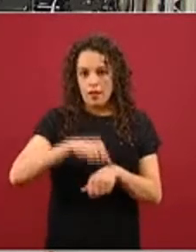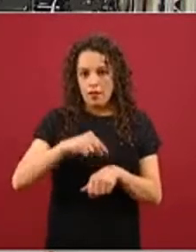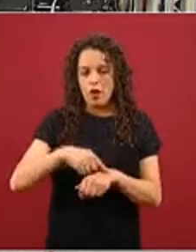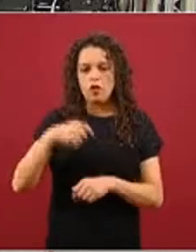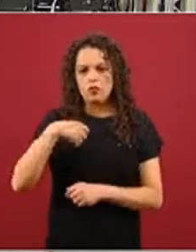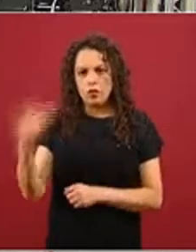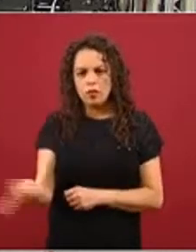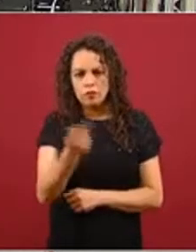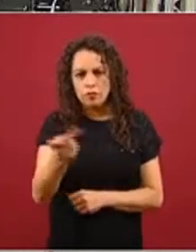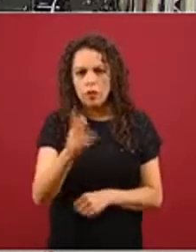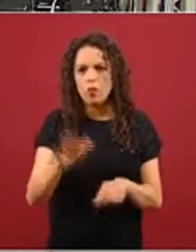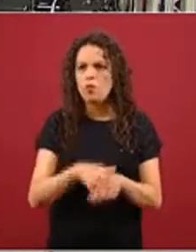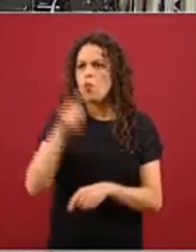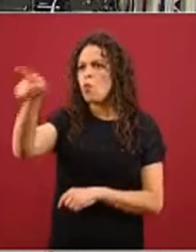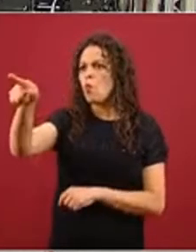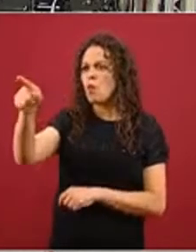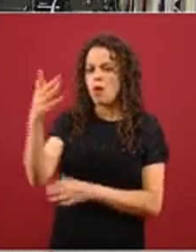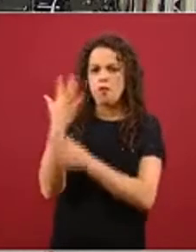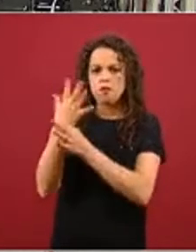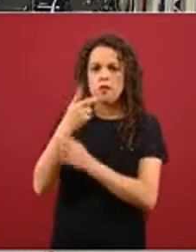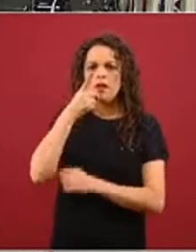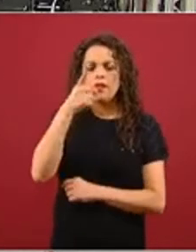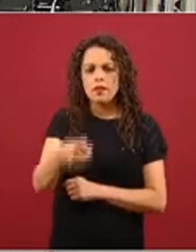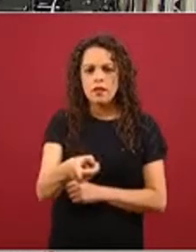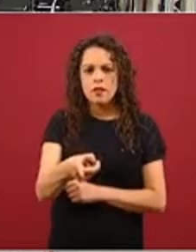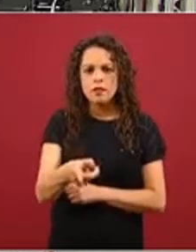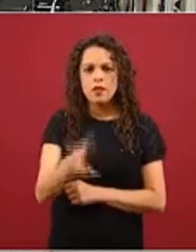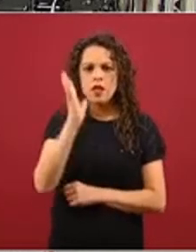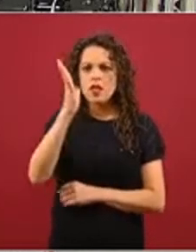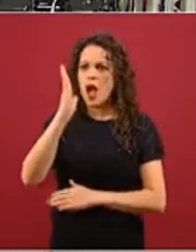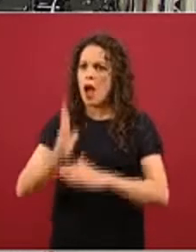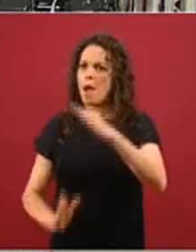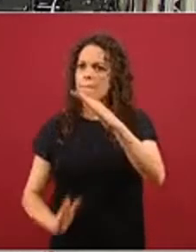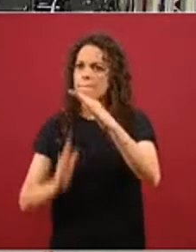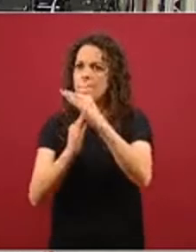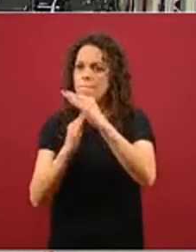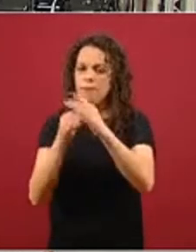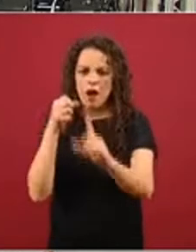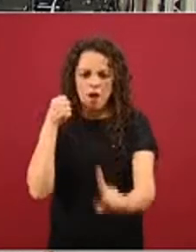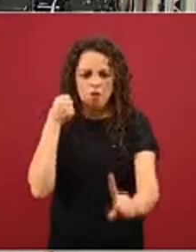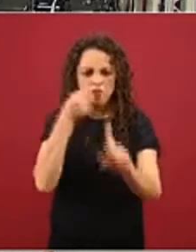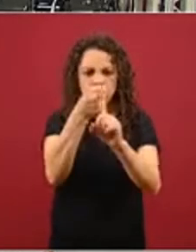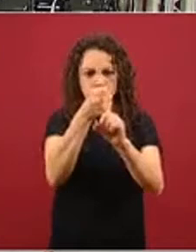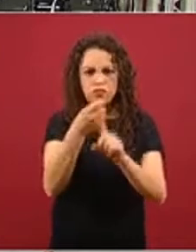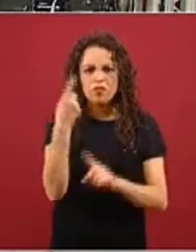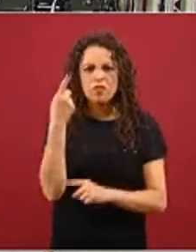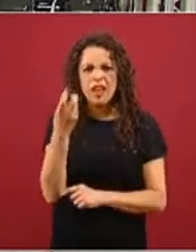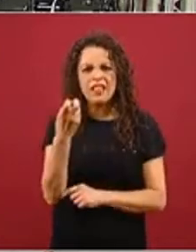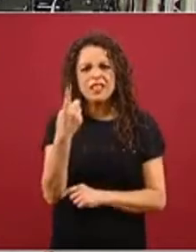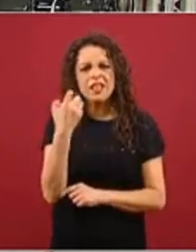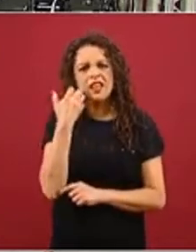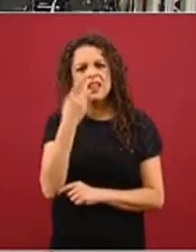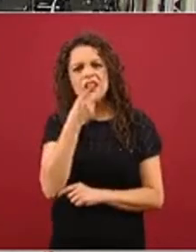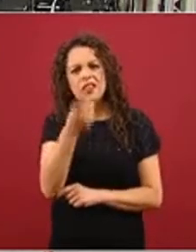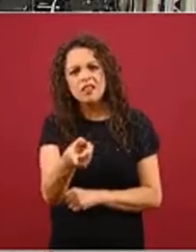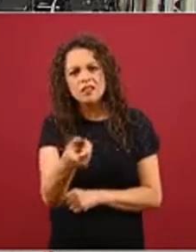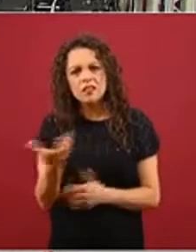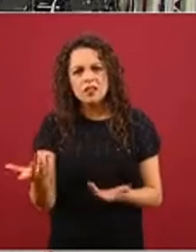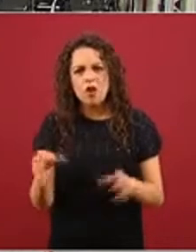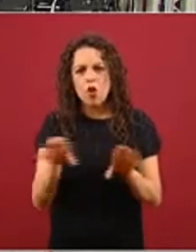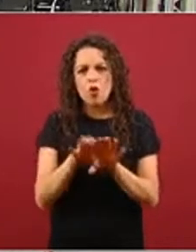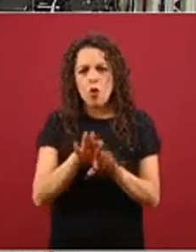dice tenemos un impacto que parece que llegó al límite, exactamente qué significa, cómo